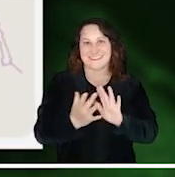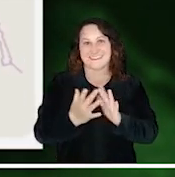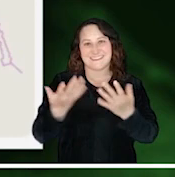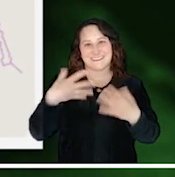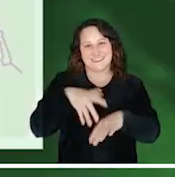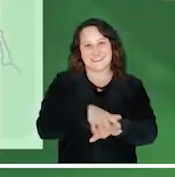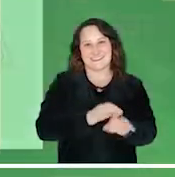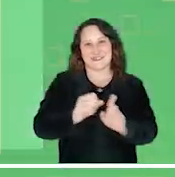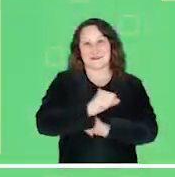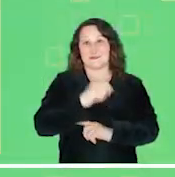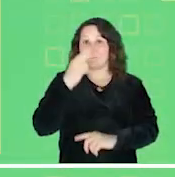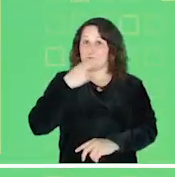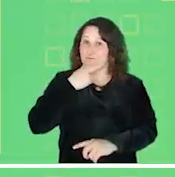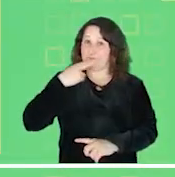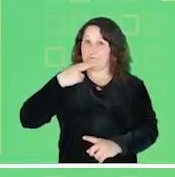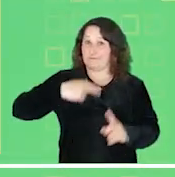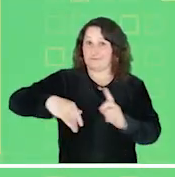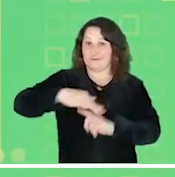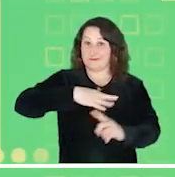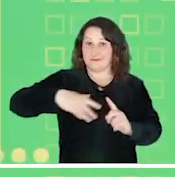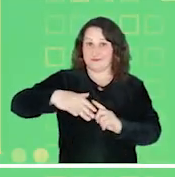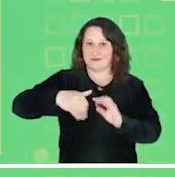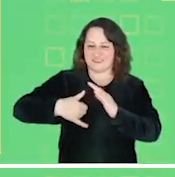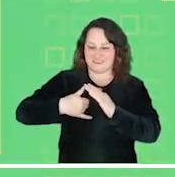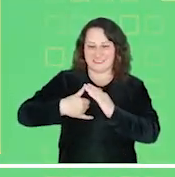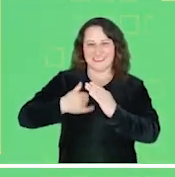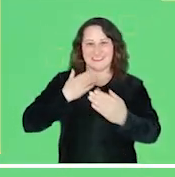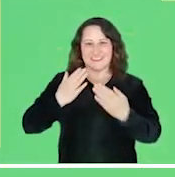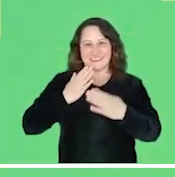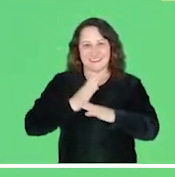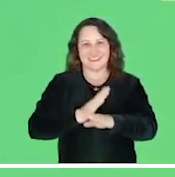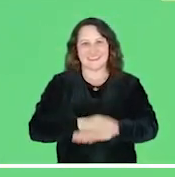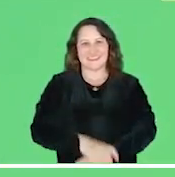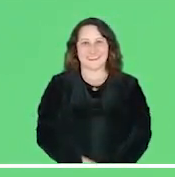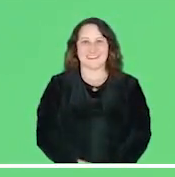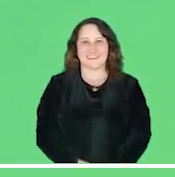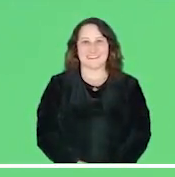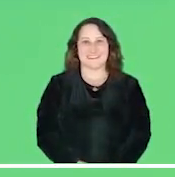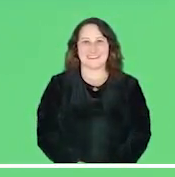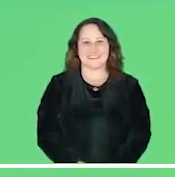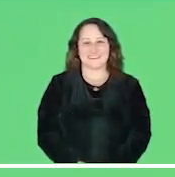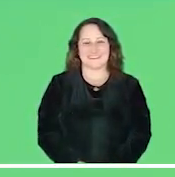Meta. Síguenos en nuestras redes sociales. Nuestro